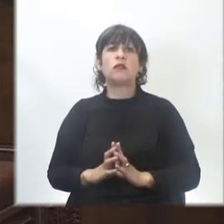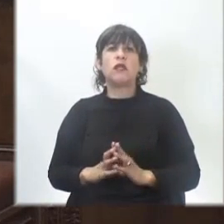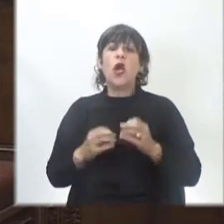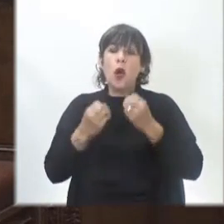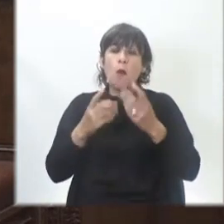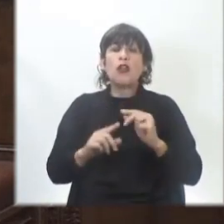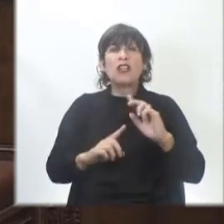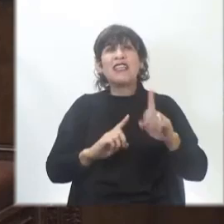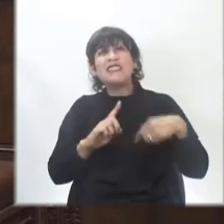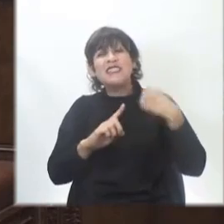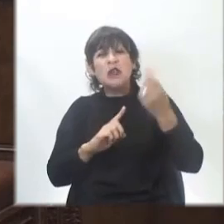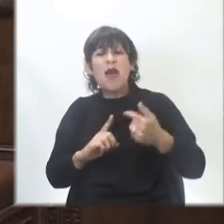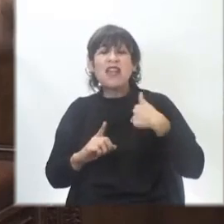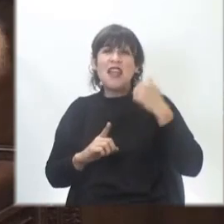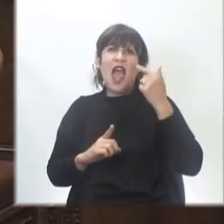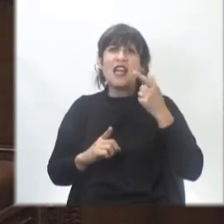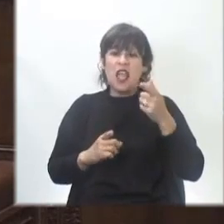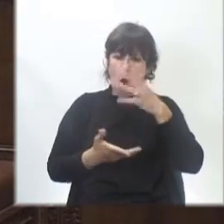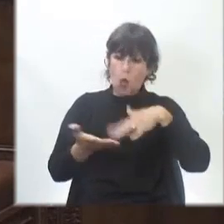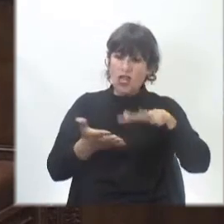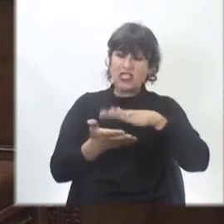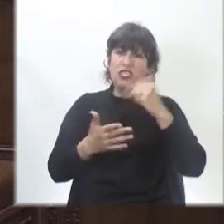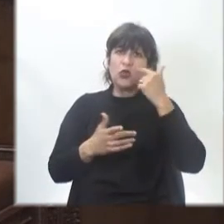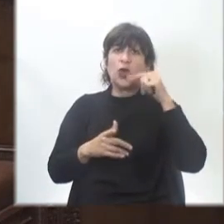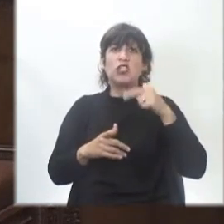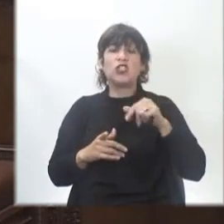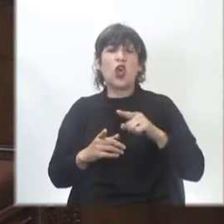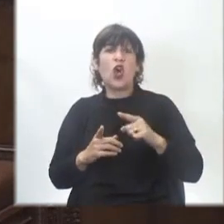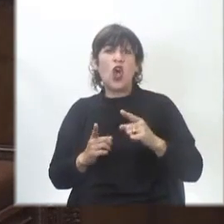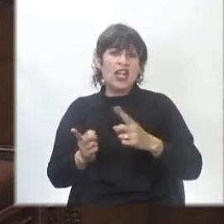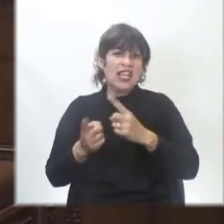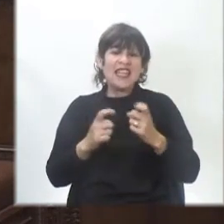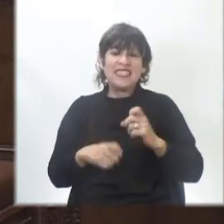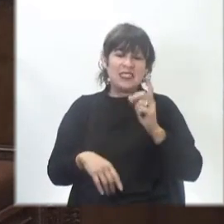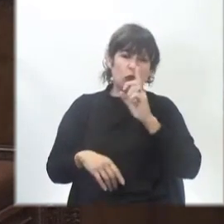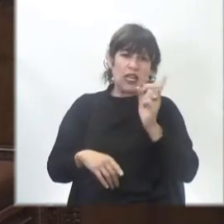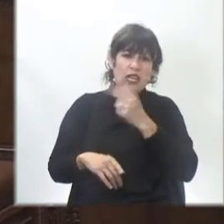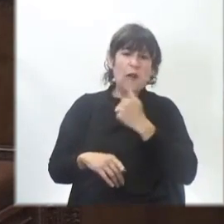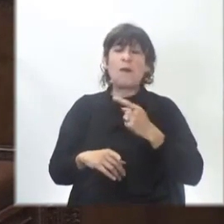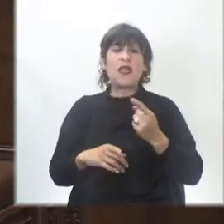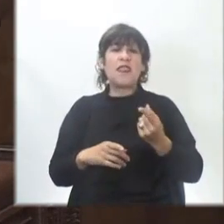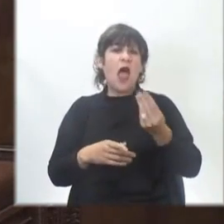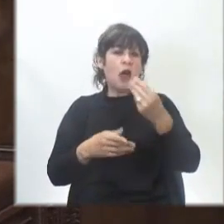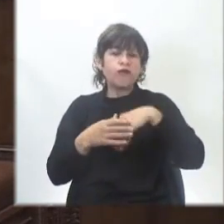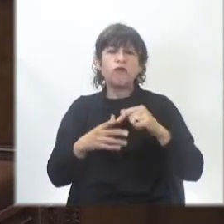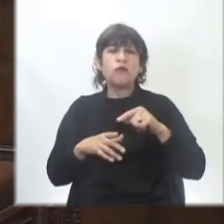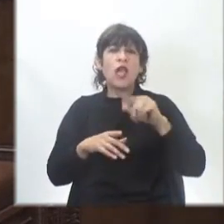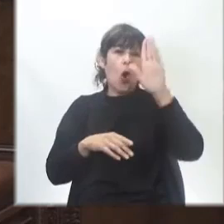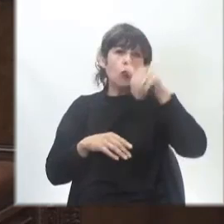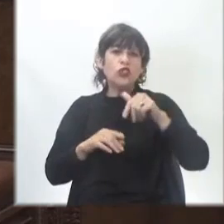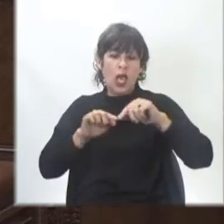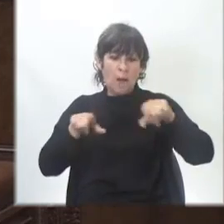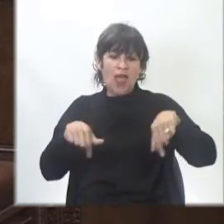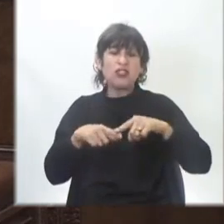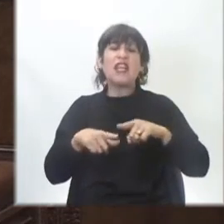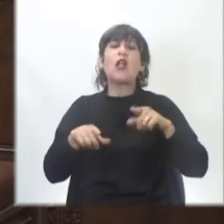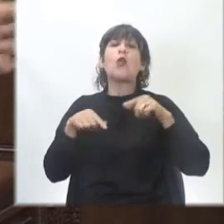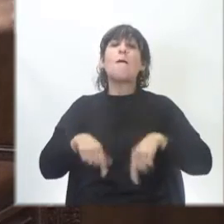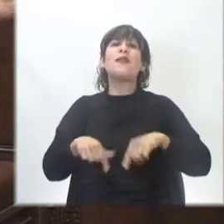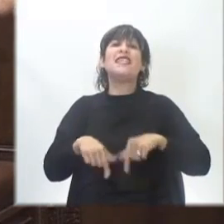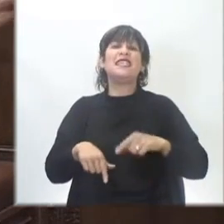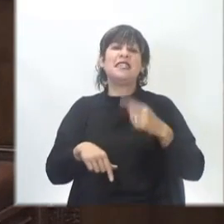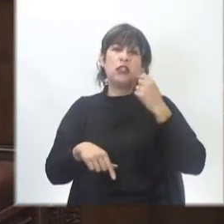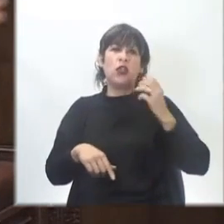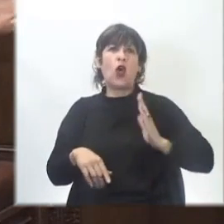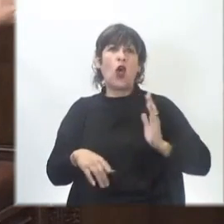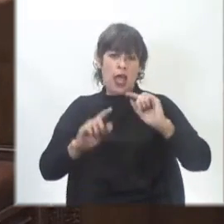si mañana hubiera un escenario en el país que amerite una rápida intervención del Parlamento, un llamado a sala de un ministro o de una ministra, este